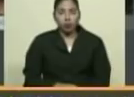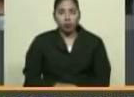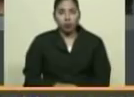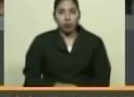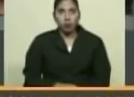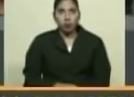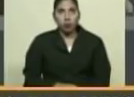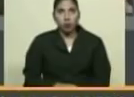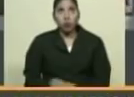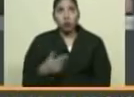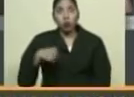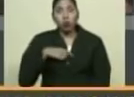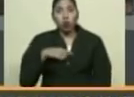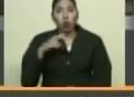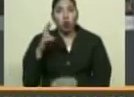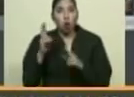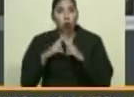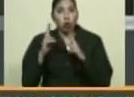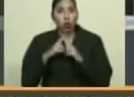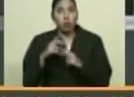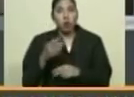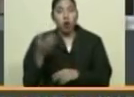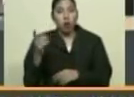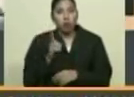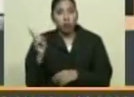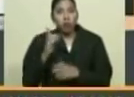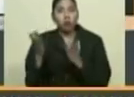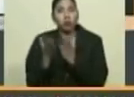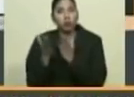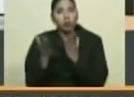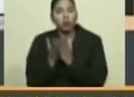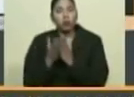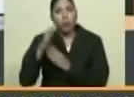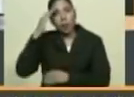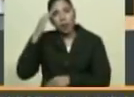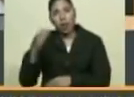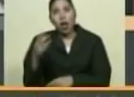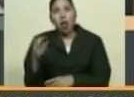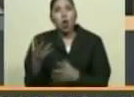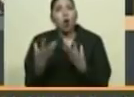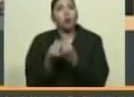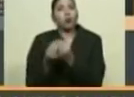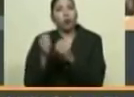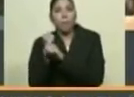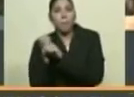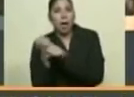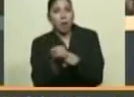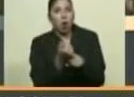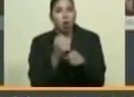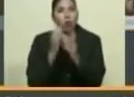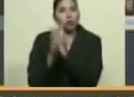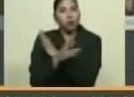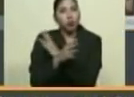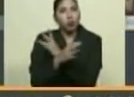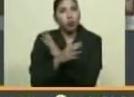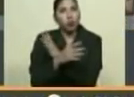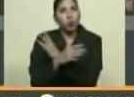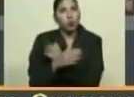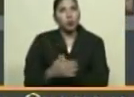Y lo conocimos allá en la Academia Militar. Jugamos béisbol juntos en el famoso equipo de